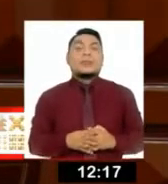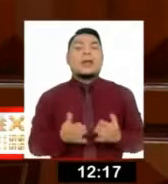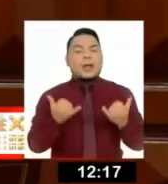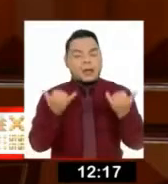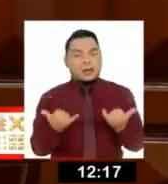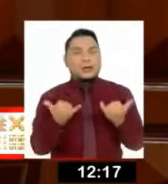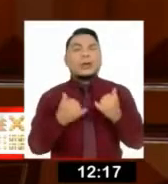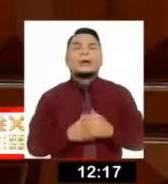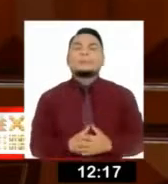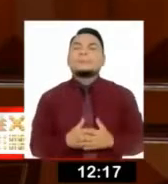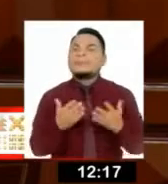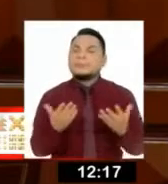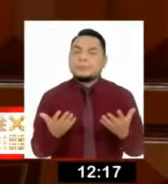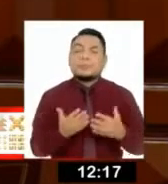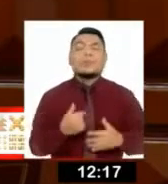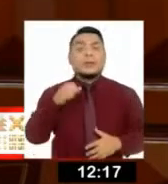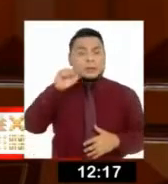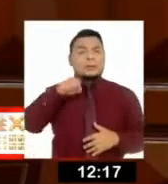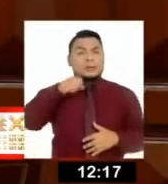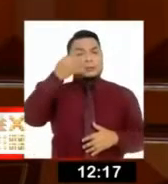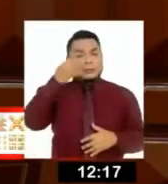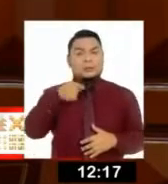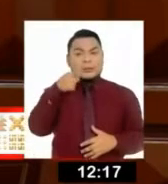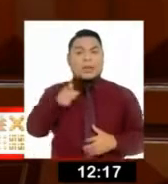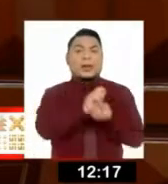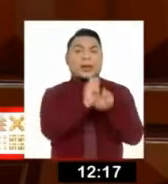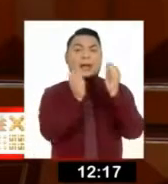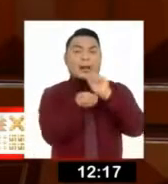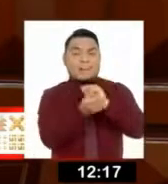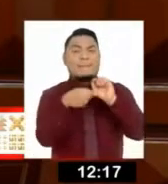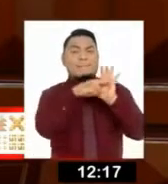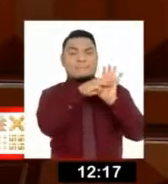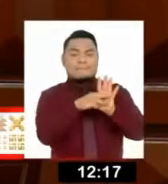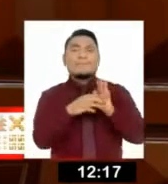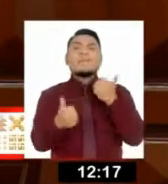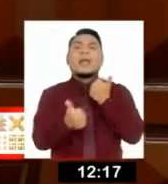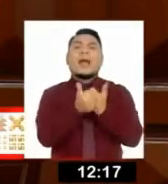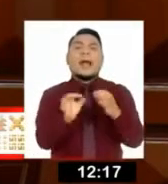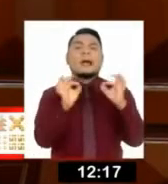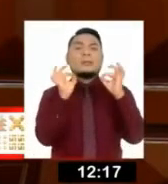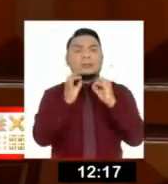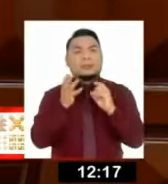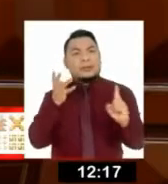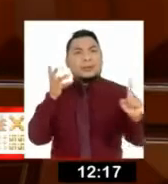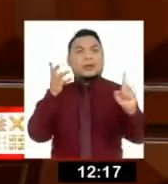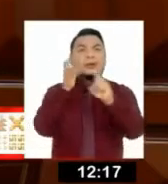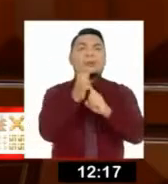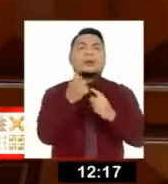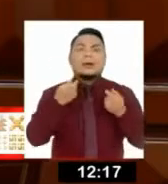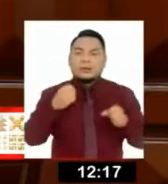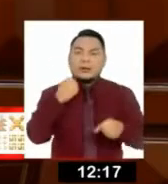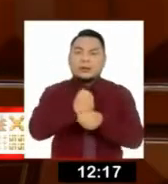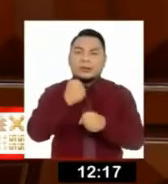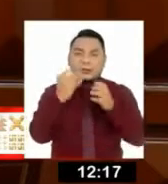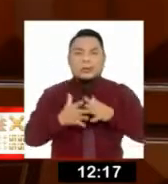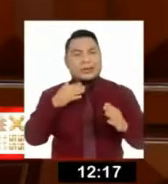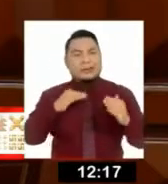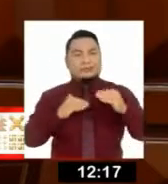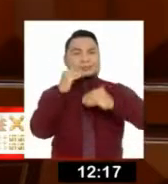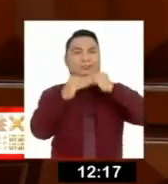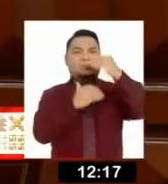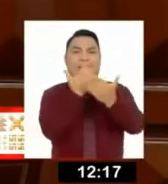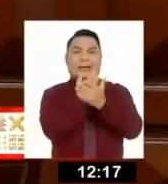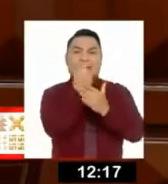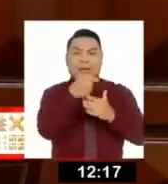bien, ¿es cierto que esos cambios implican poner en riesgo los logros conseguidos con el esfuerzo de todos los peruanos durante